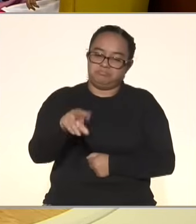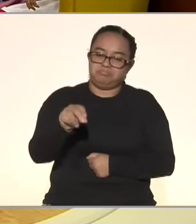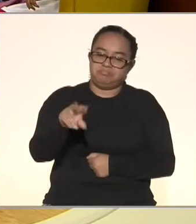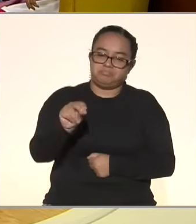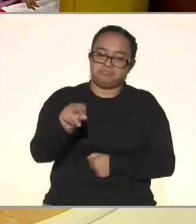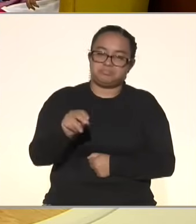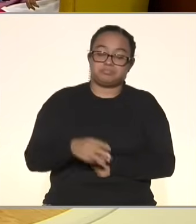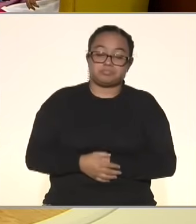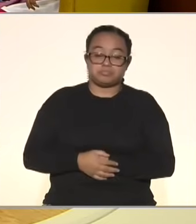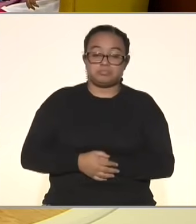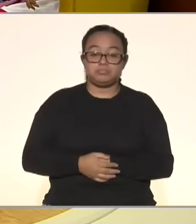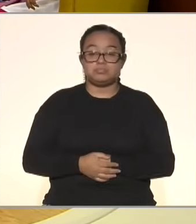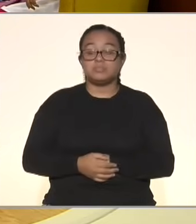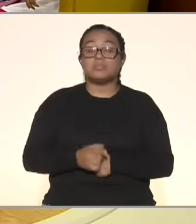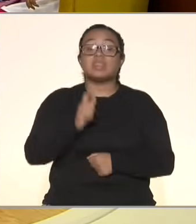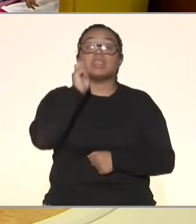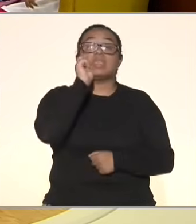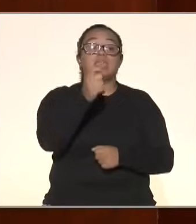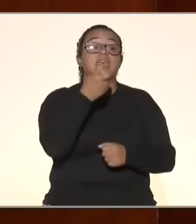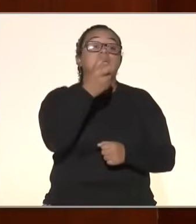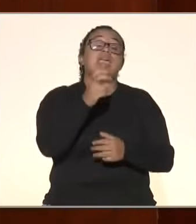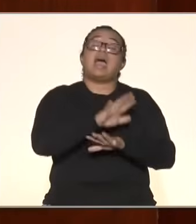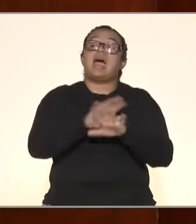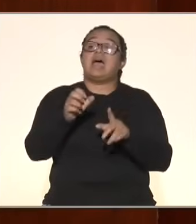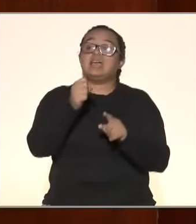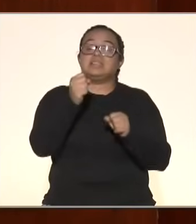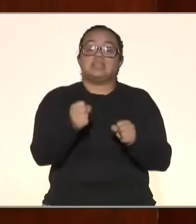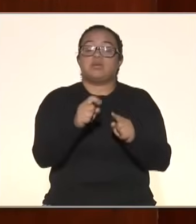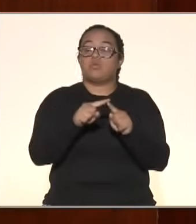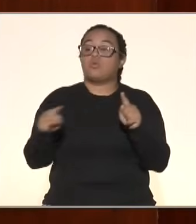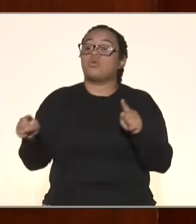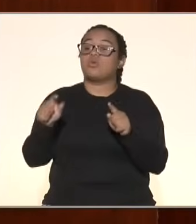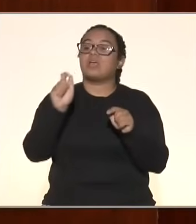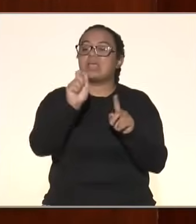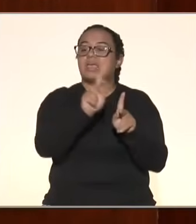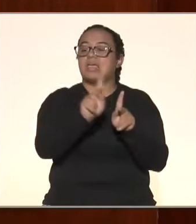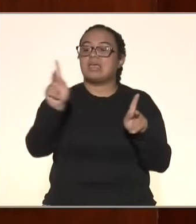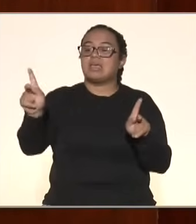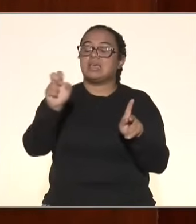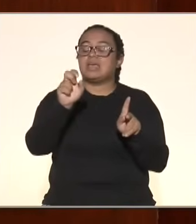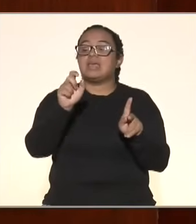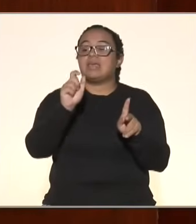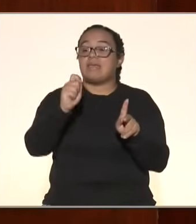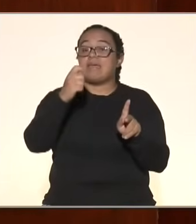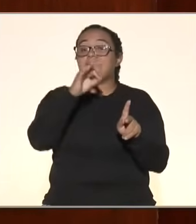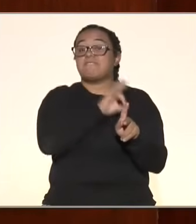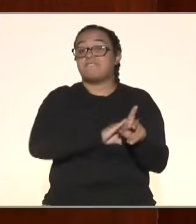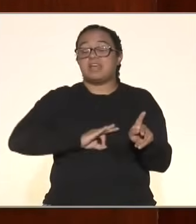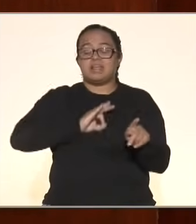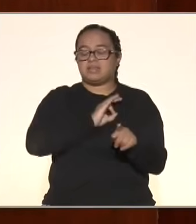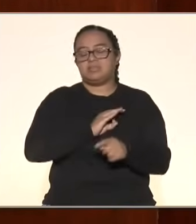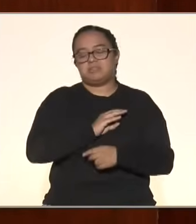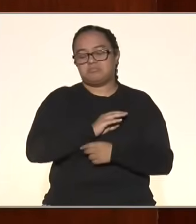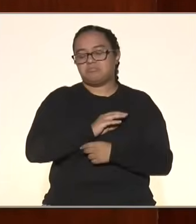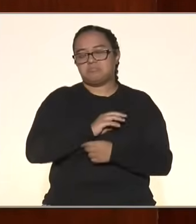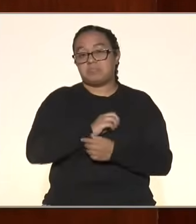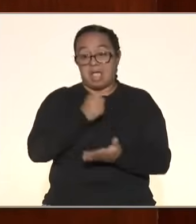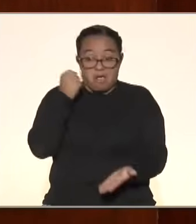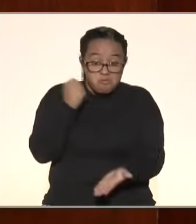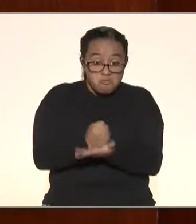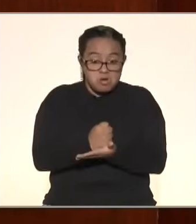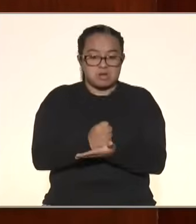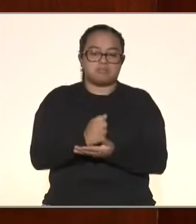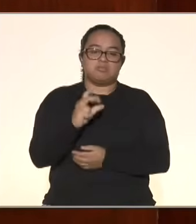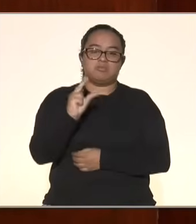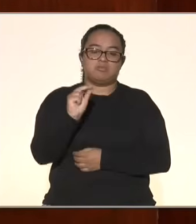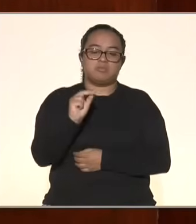no. Para mí no son sinónimo de felicidad a fuerza, digamos. El problema es que las